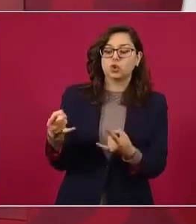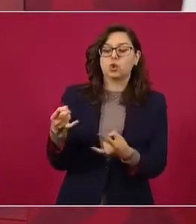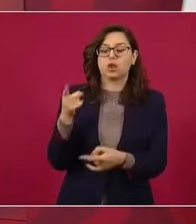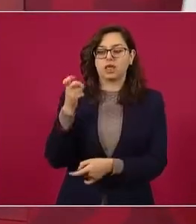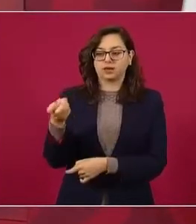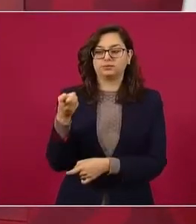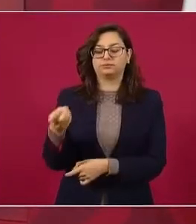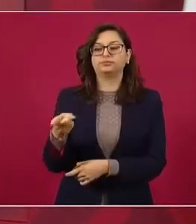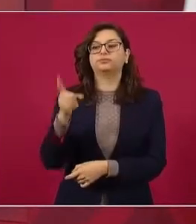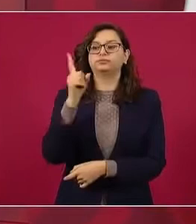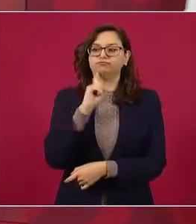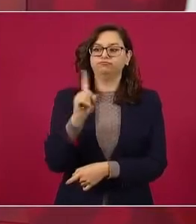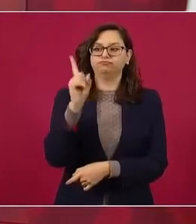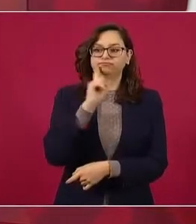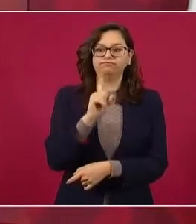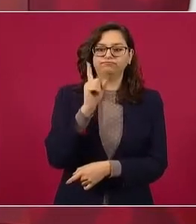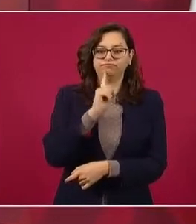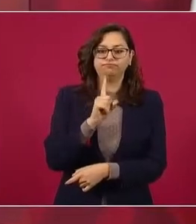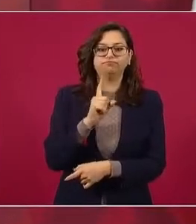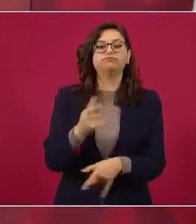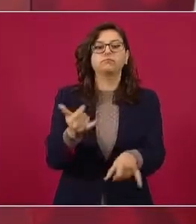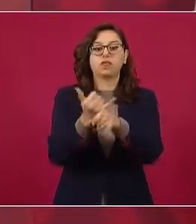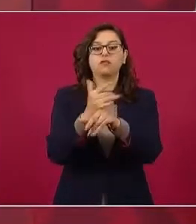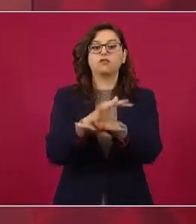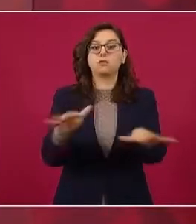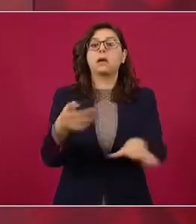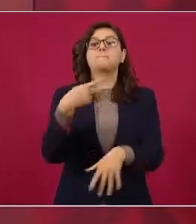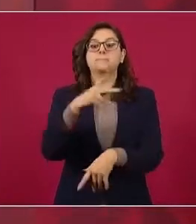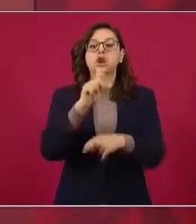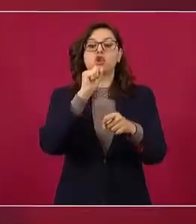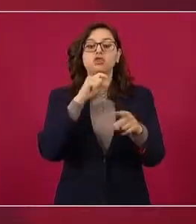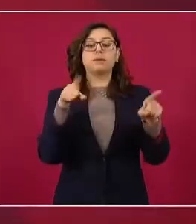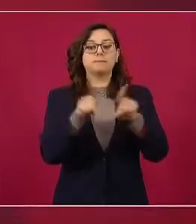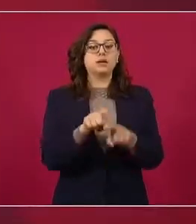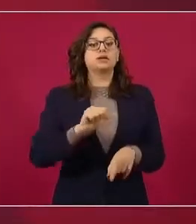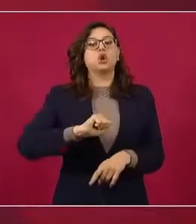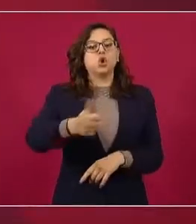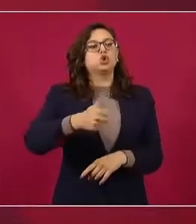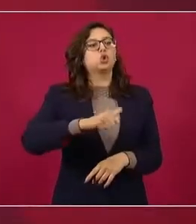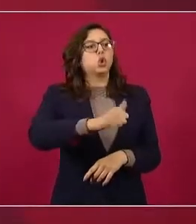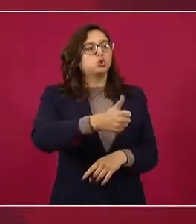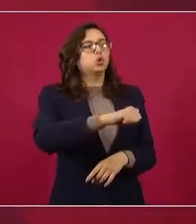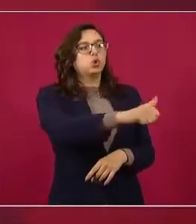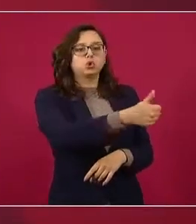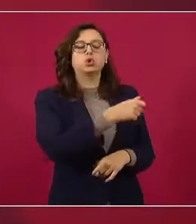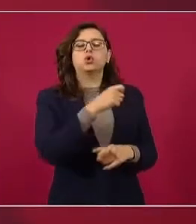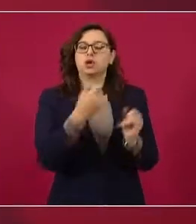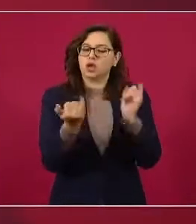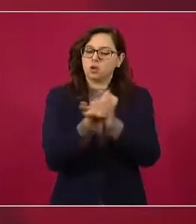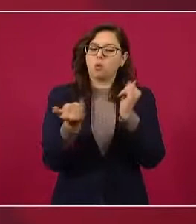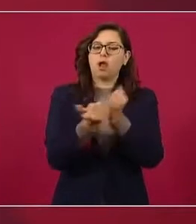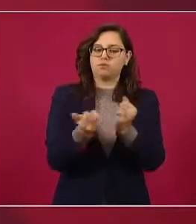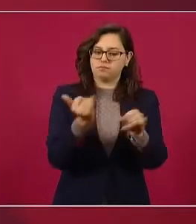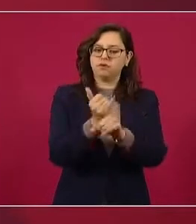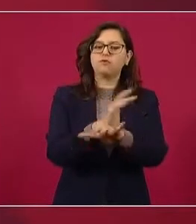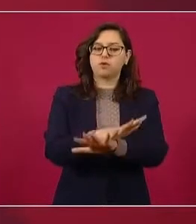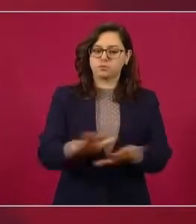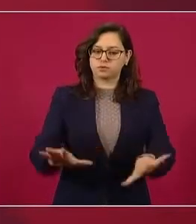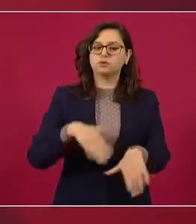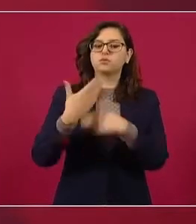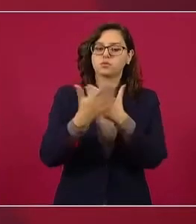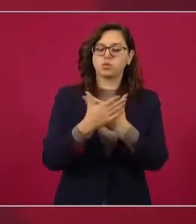adicionar información, se van a dar a conocer sobre otros